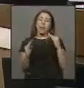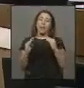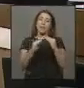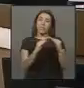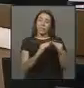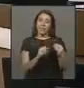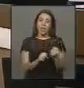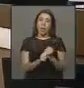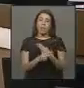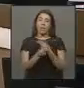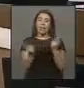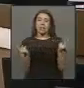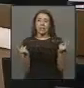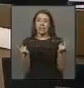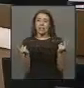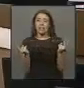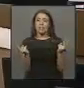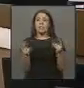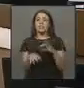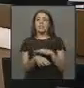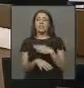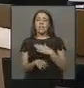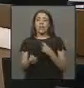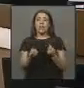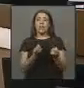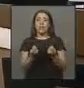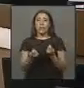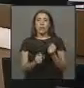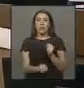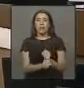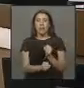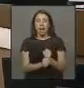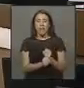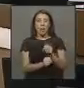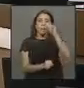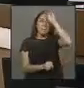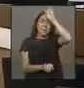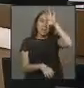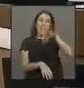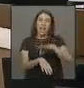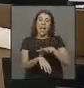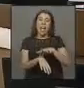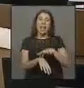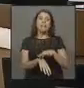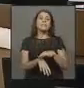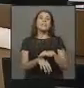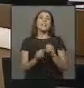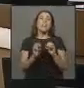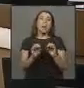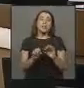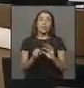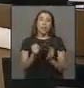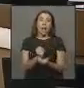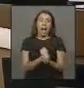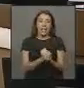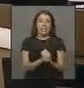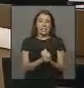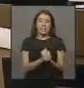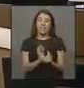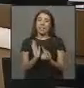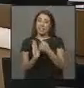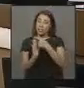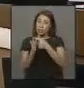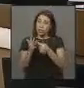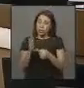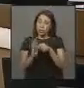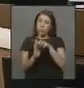vivienda, obras públicas, agricultura, salud, economía, trabajo, minería, educación y hacienda. Entre esta